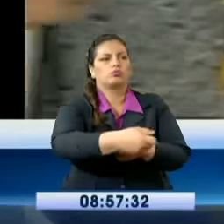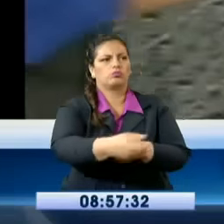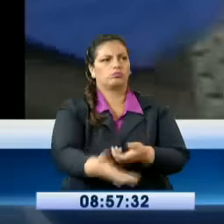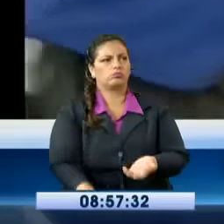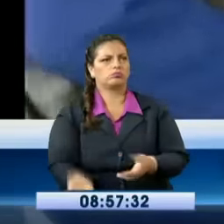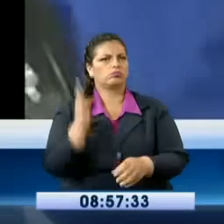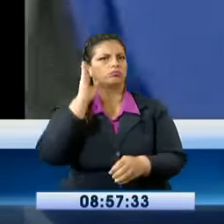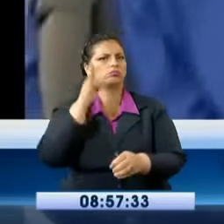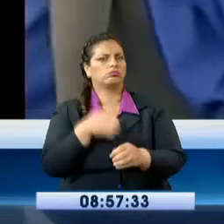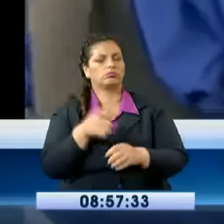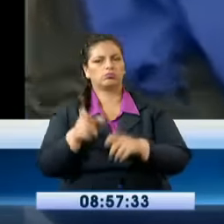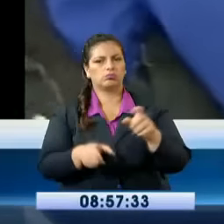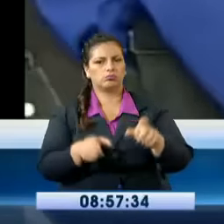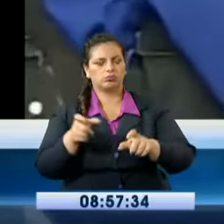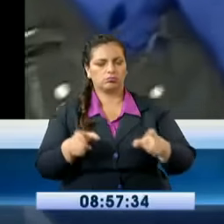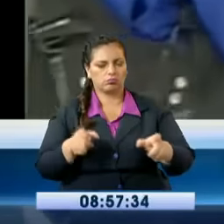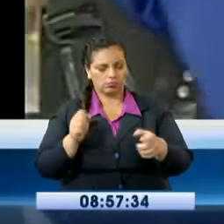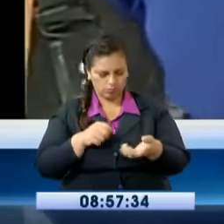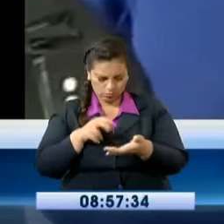material que se da informativo